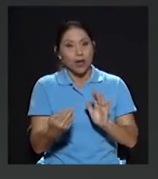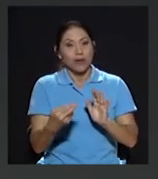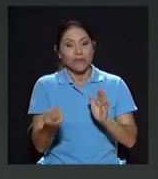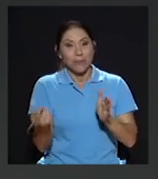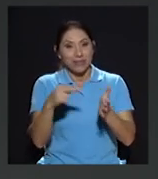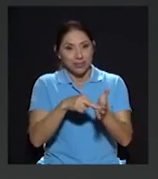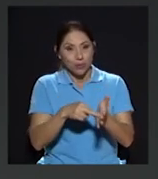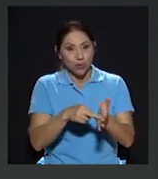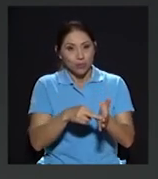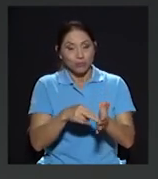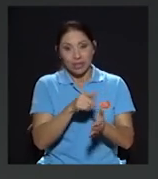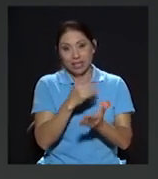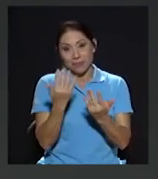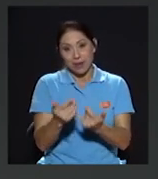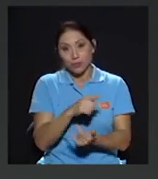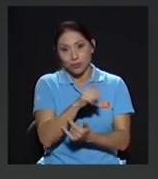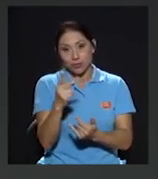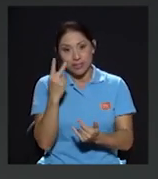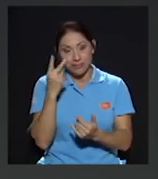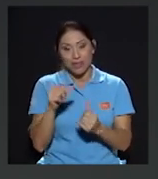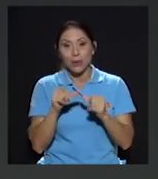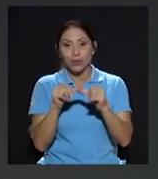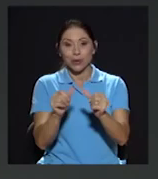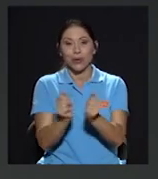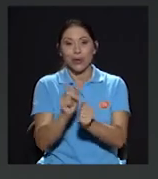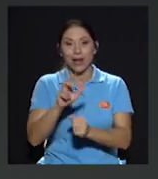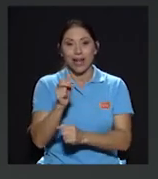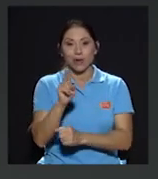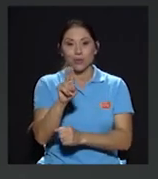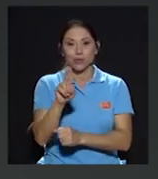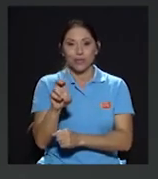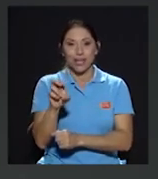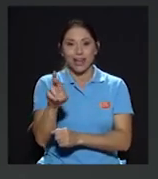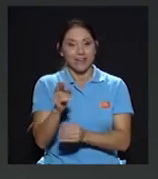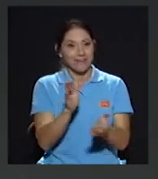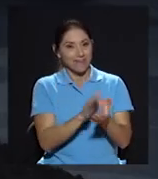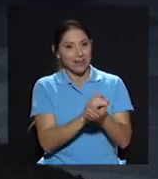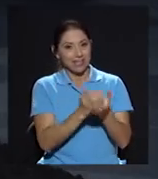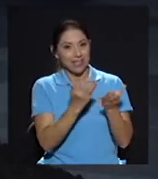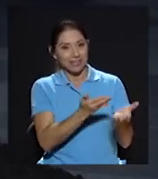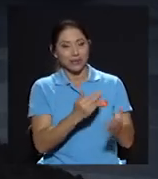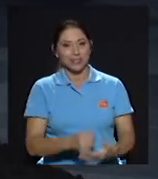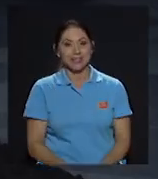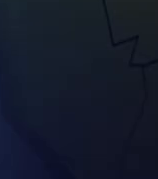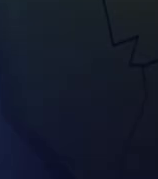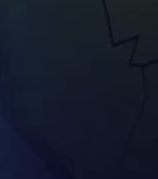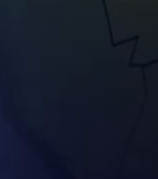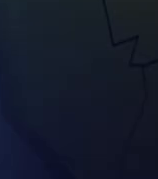y quédense con canal o ser feliz acciones